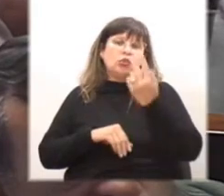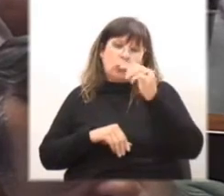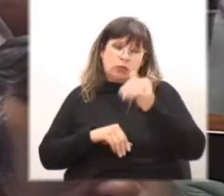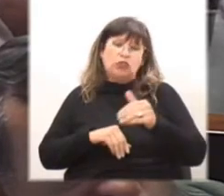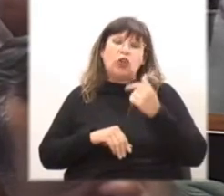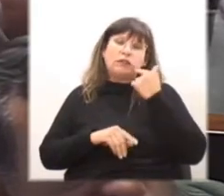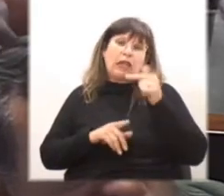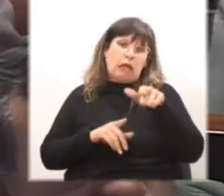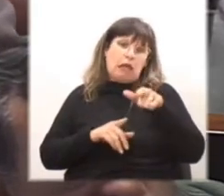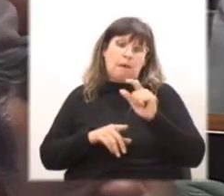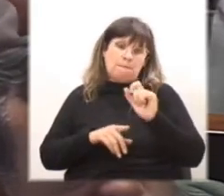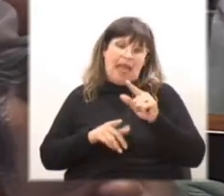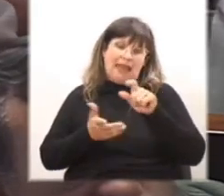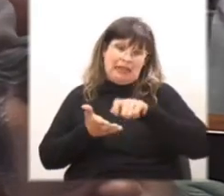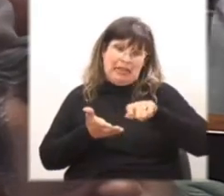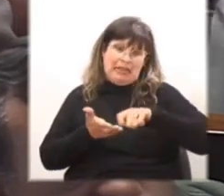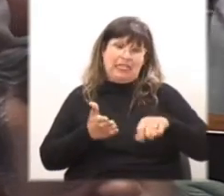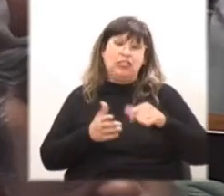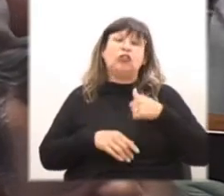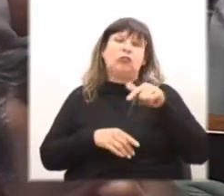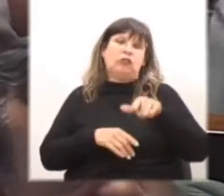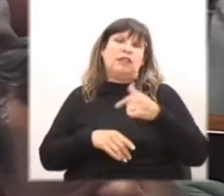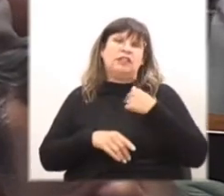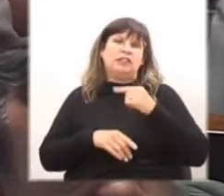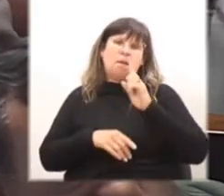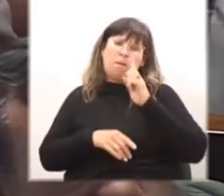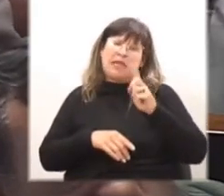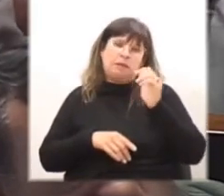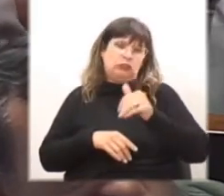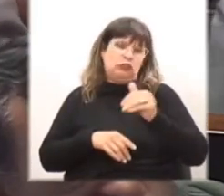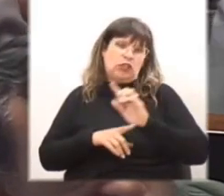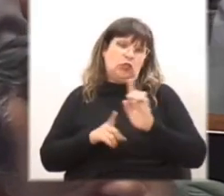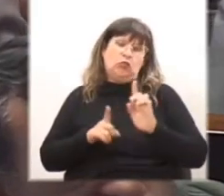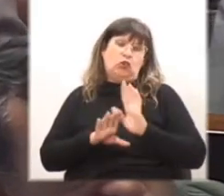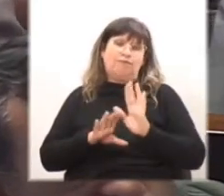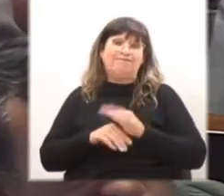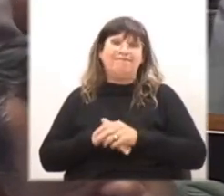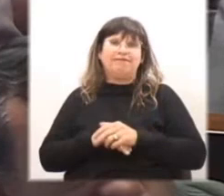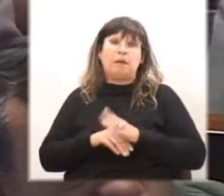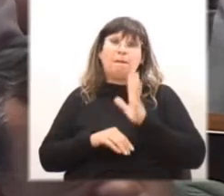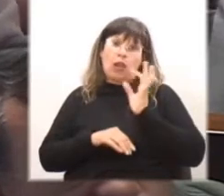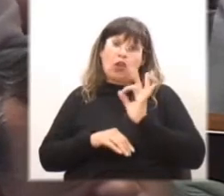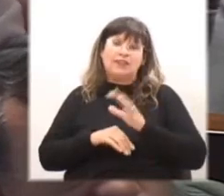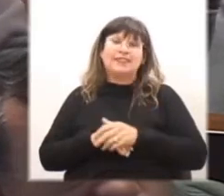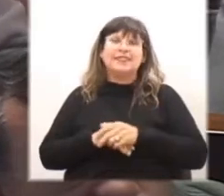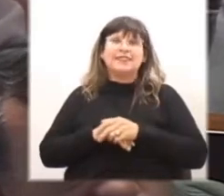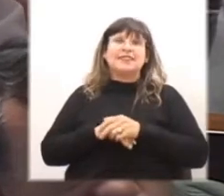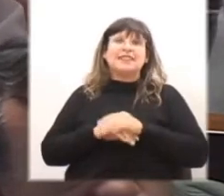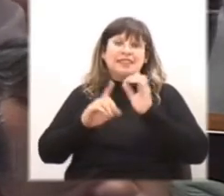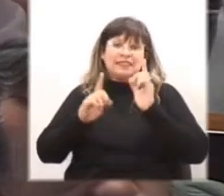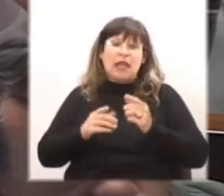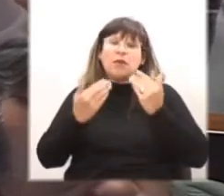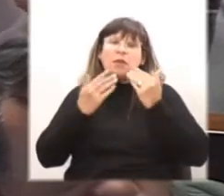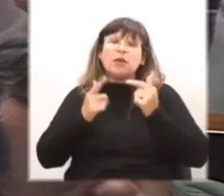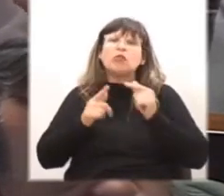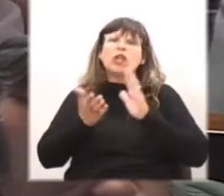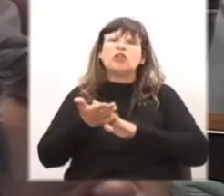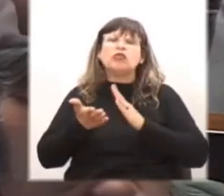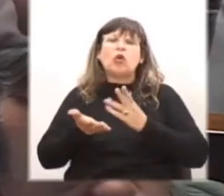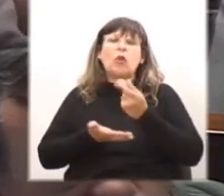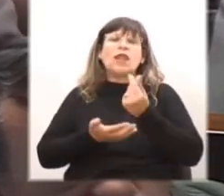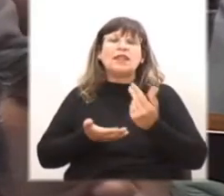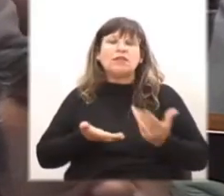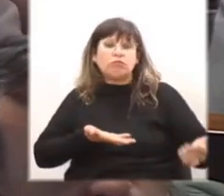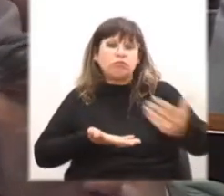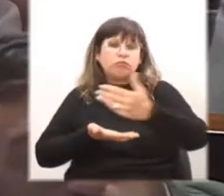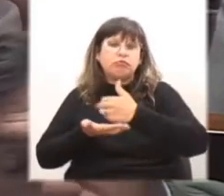millón. Pido disculpas y corrección de estilo. También preguntamos sobre el dinero recaudado por concepto